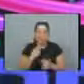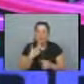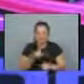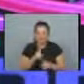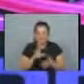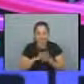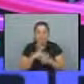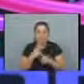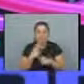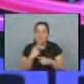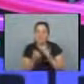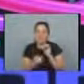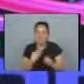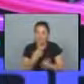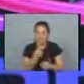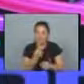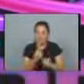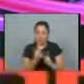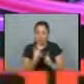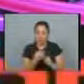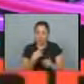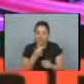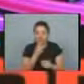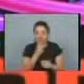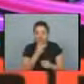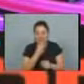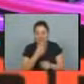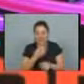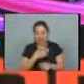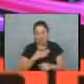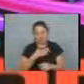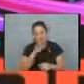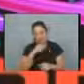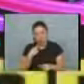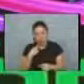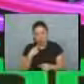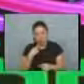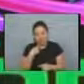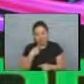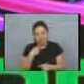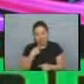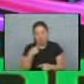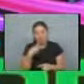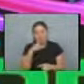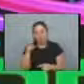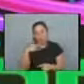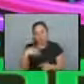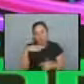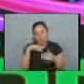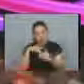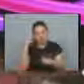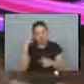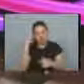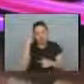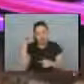fans. El tema es que ni siquiera le hicieron precio por cantidad, che. ¡Vamos, Wendy, vamos! Guarda la inspiración para el canto, que en la cancha se ven los